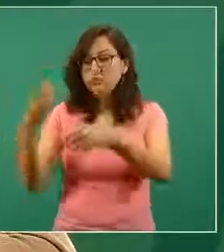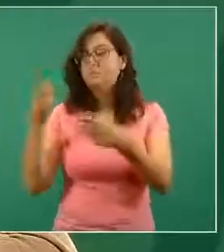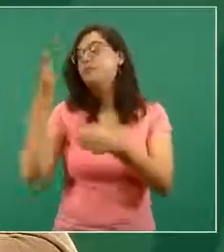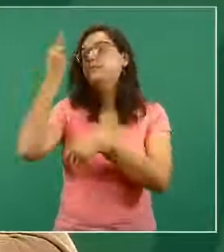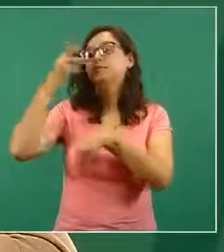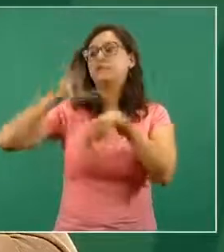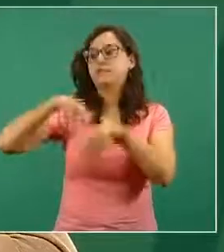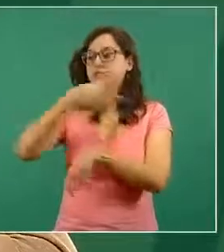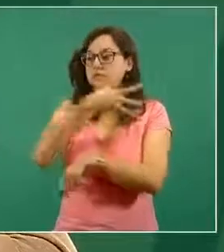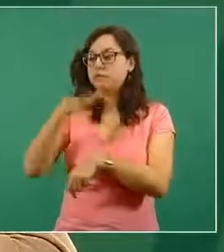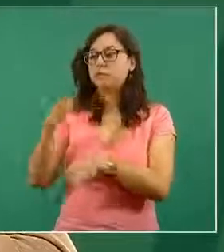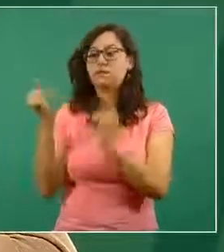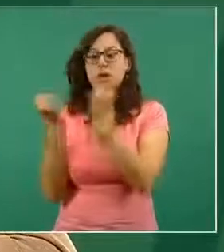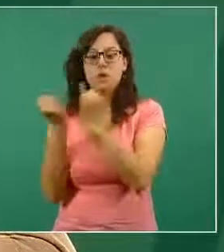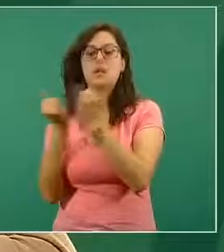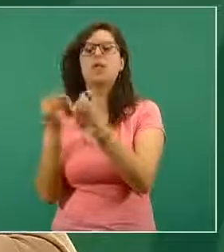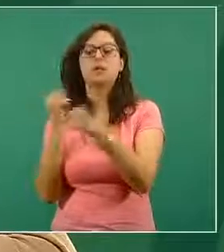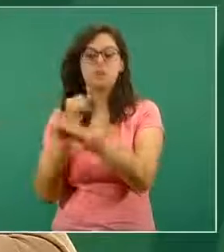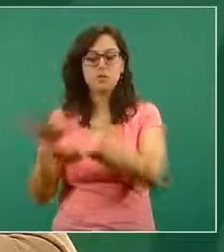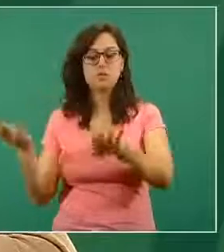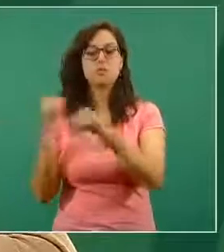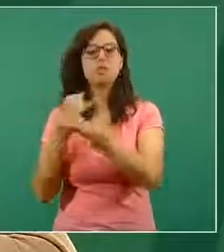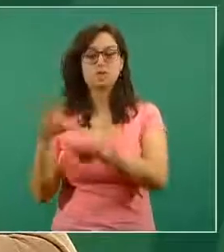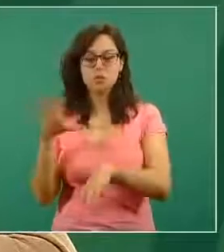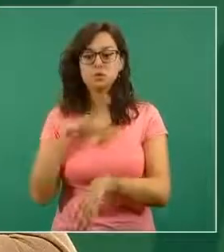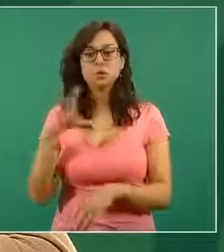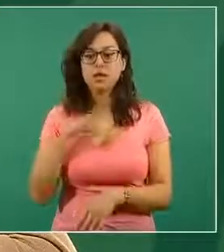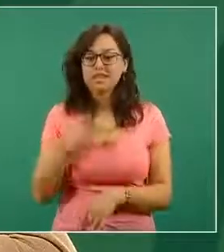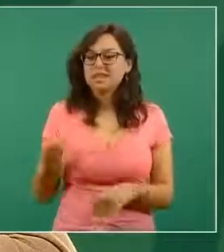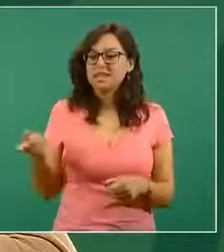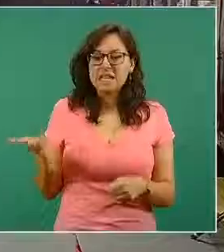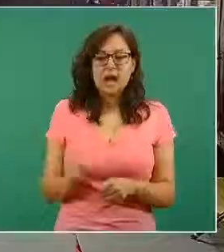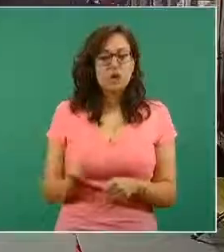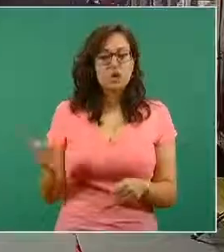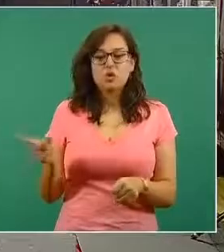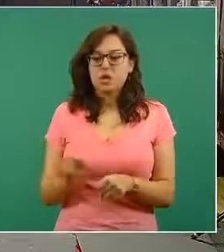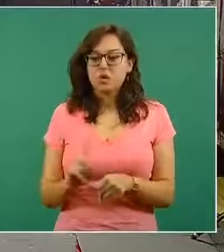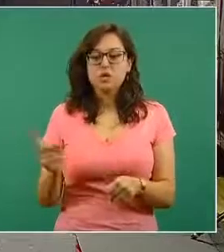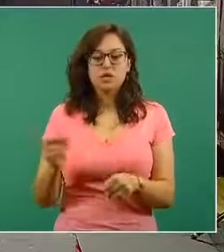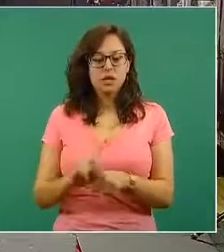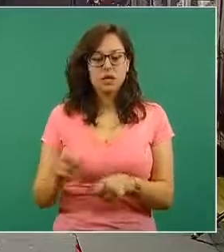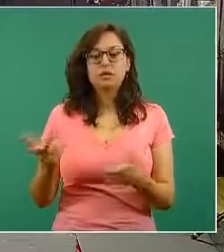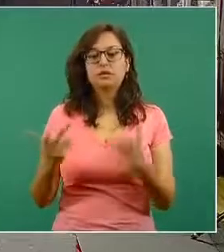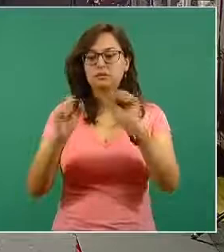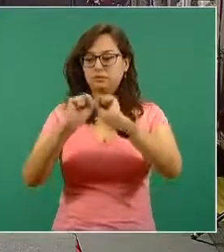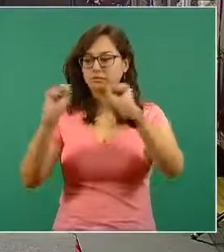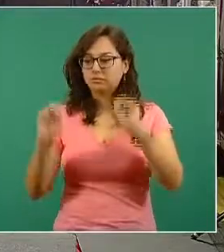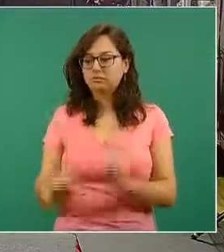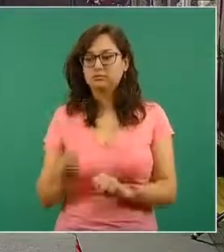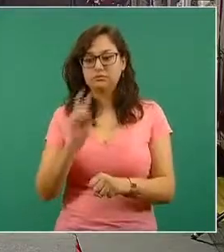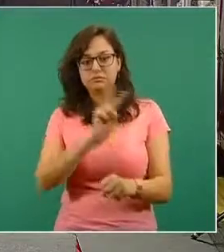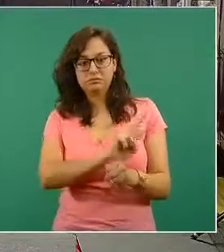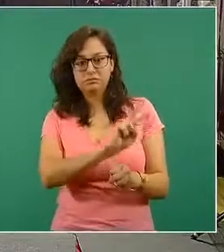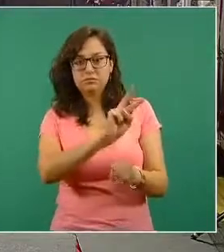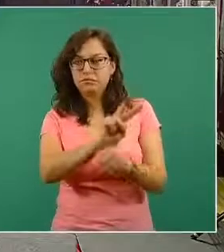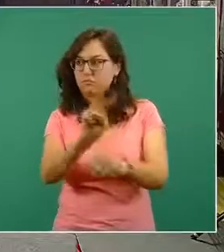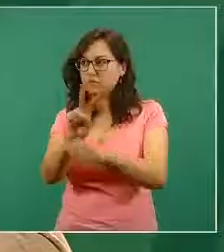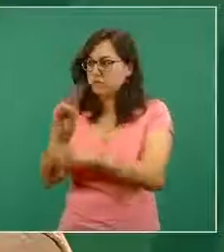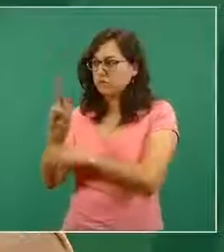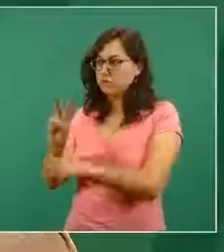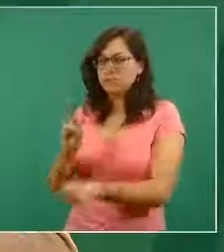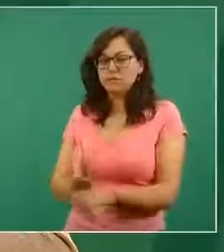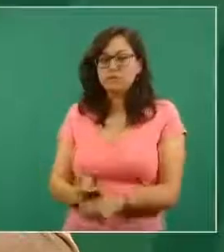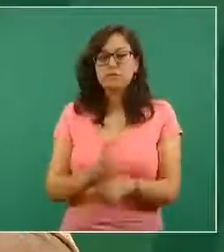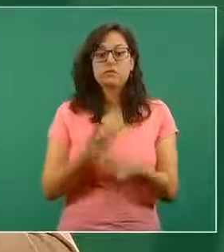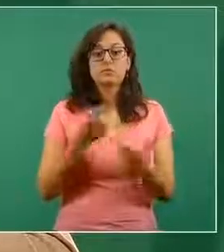Esta información se notifica diariamente a través de la plataforma del Sistema de Vigilancia Epidemiológica de Enfermedades Respiratorias Virales.